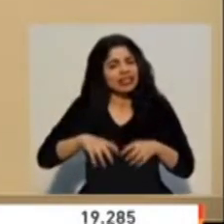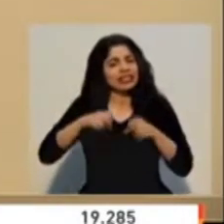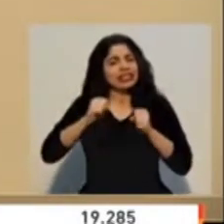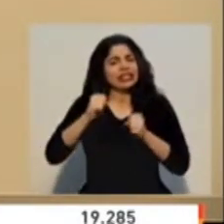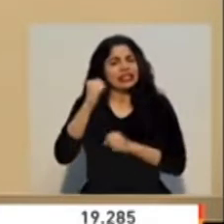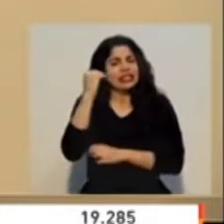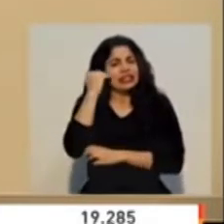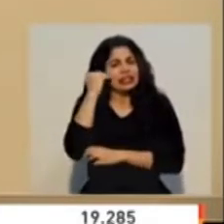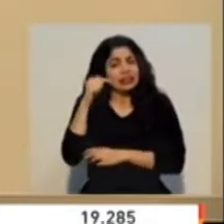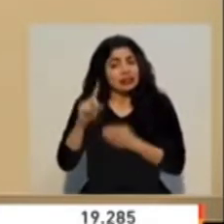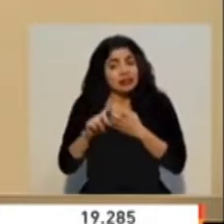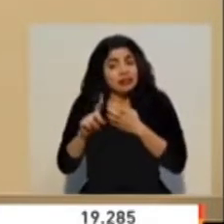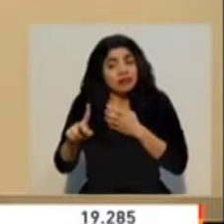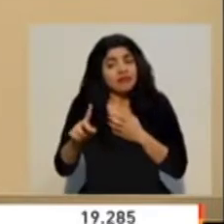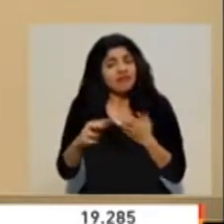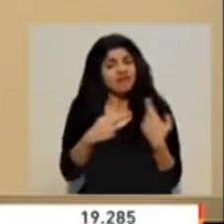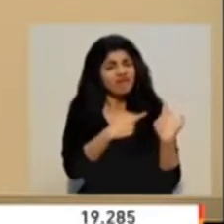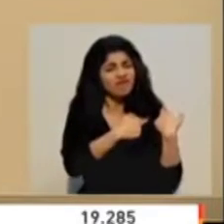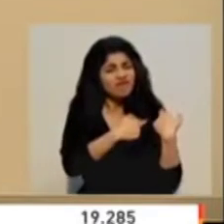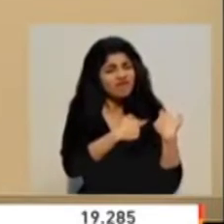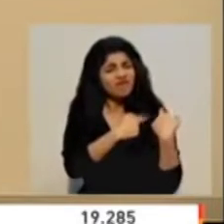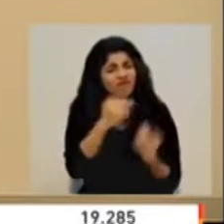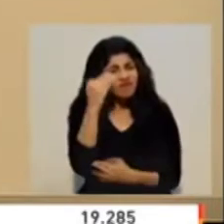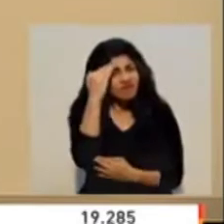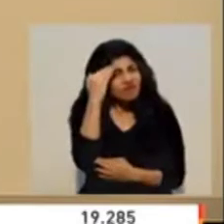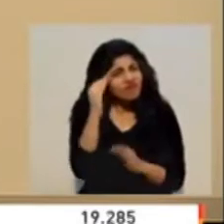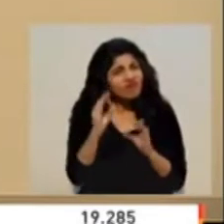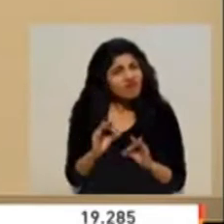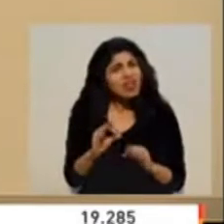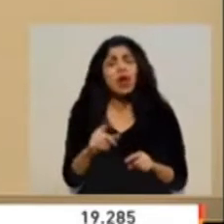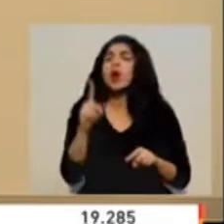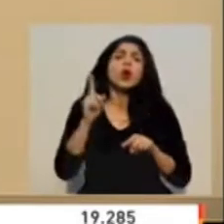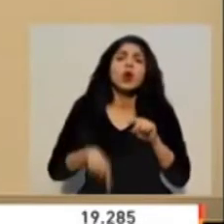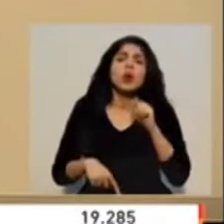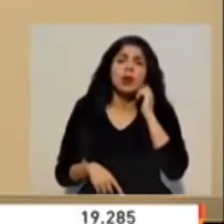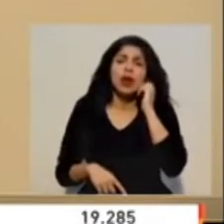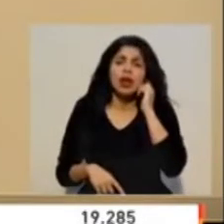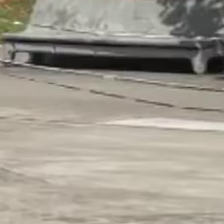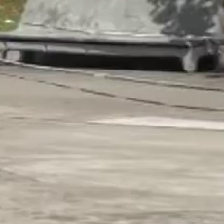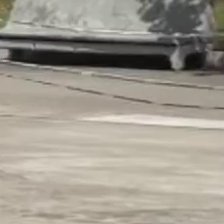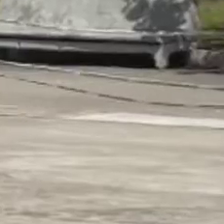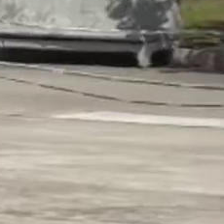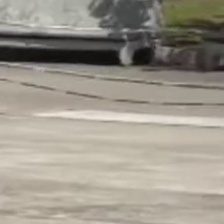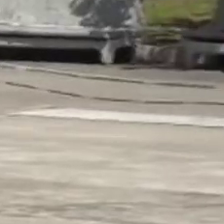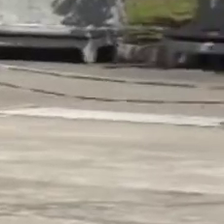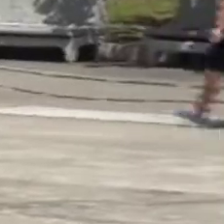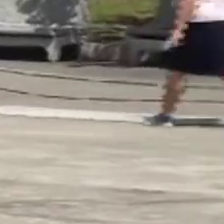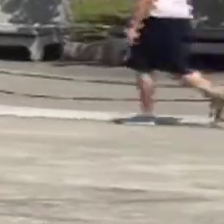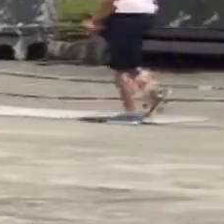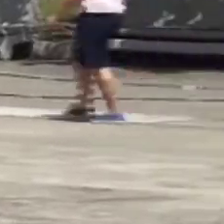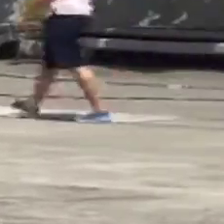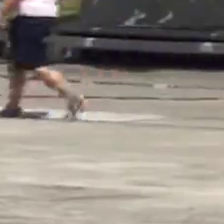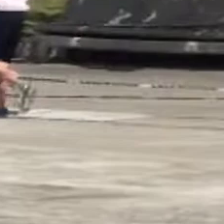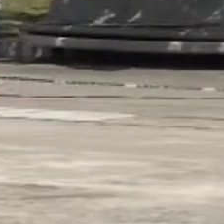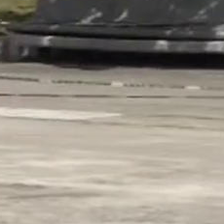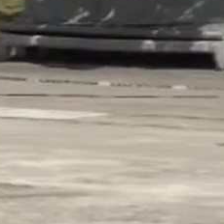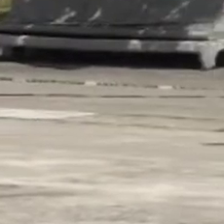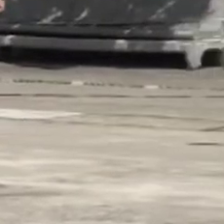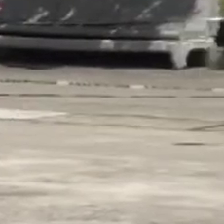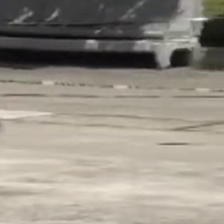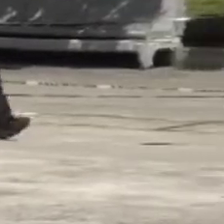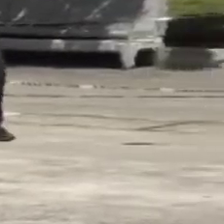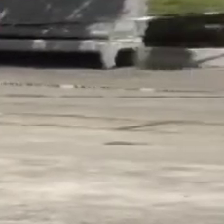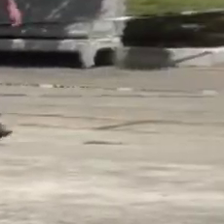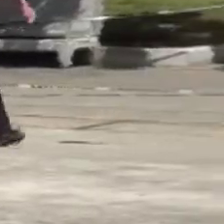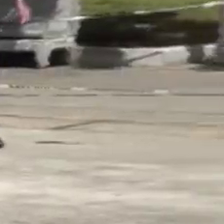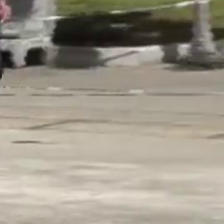ser sumamente responsables, sumamente conscientes. No podemos desvalorar la vida, no podemos dejar que estos 21 fallecimientos